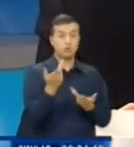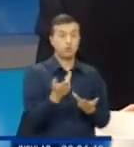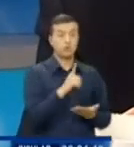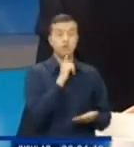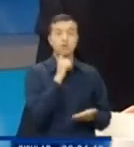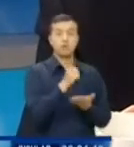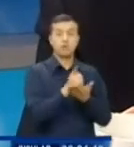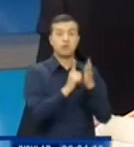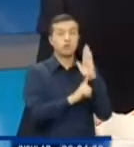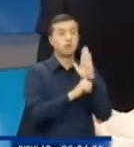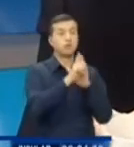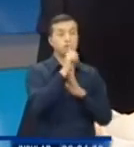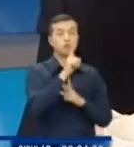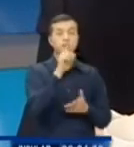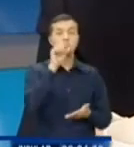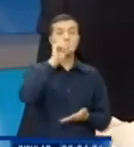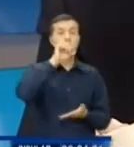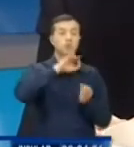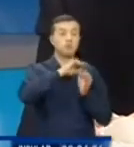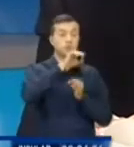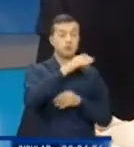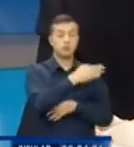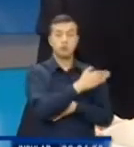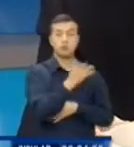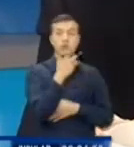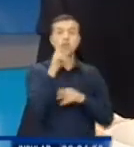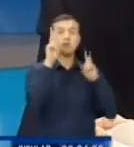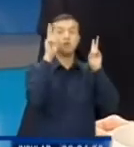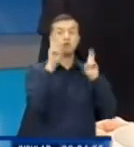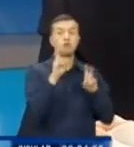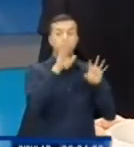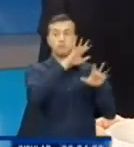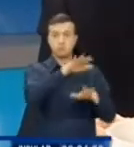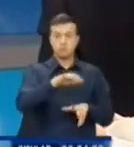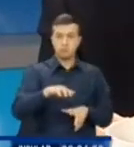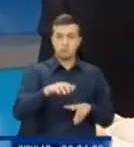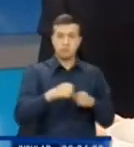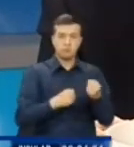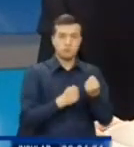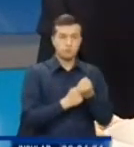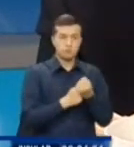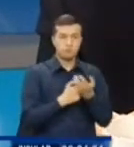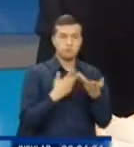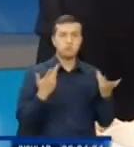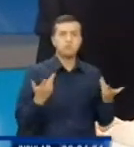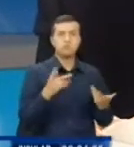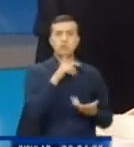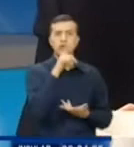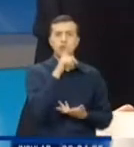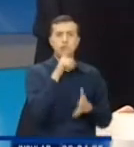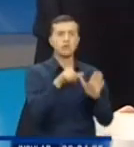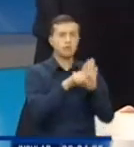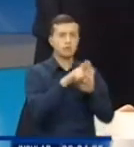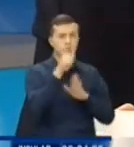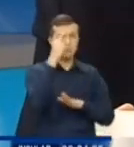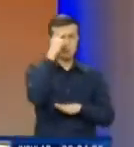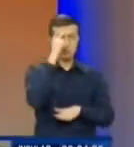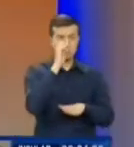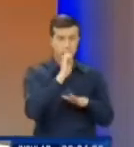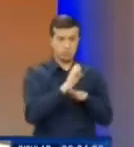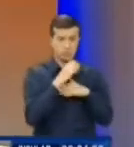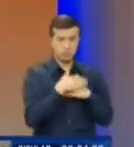allá desarrollo agrícola de desarrollo rural pero el tema agrícola como componente del desarrollo rural de parte de la política pública del gobierno nacional